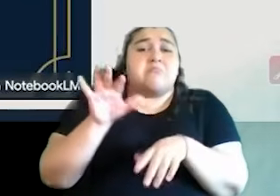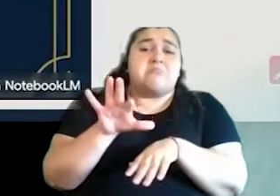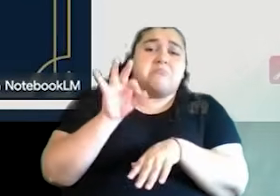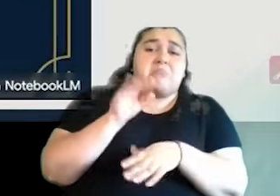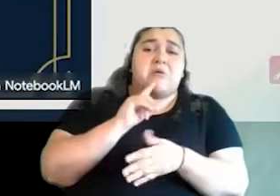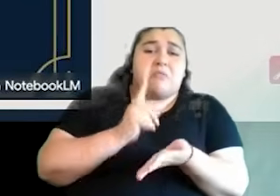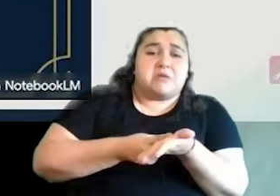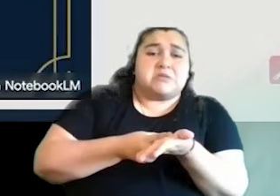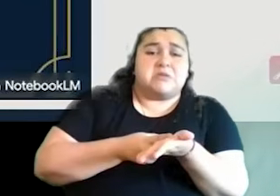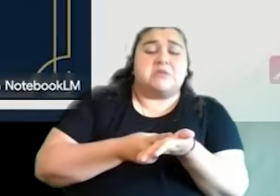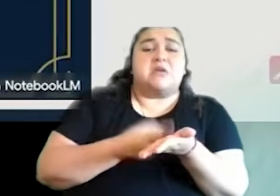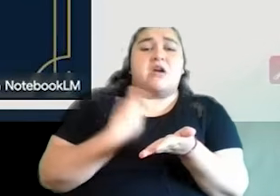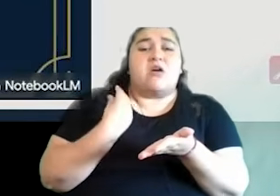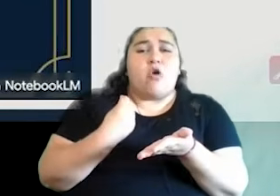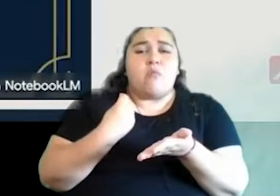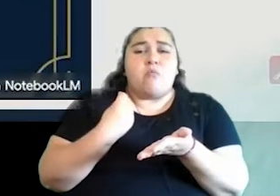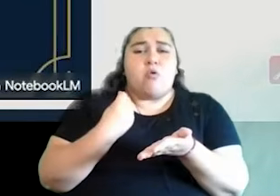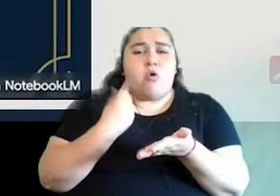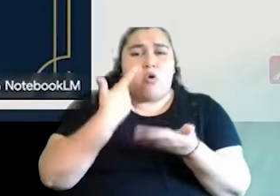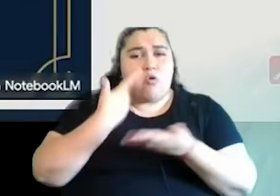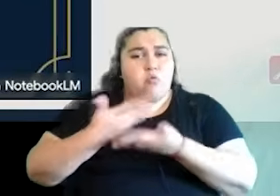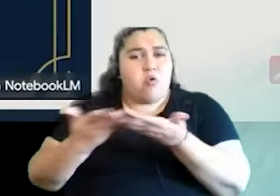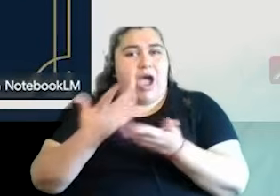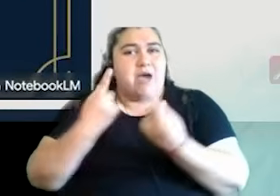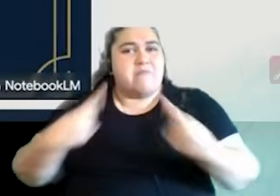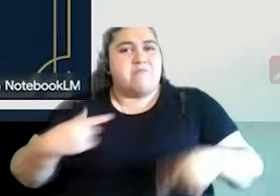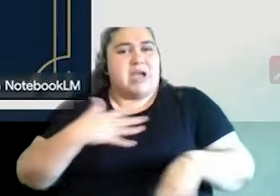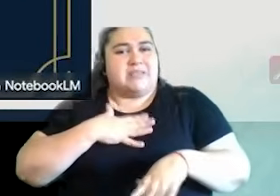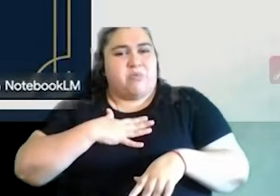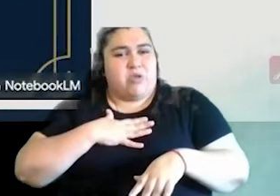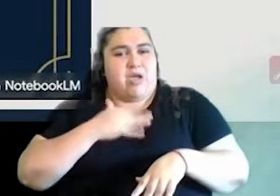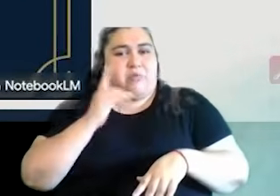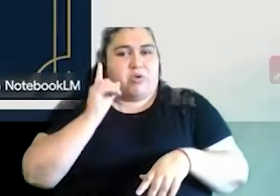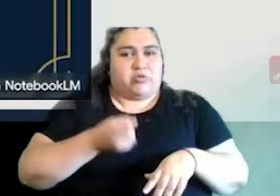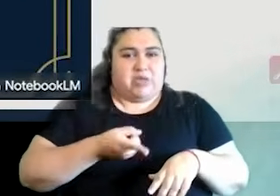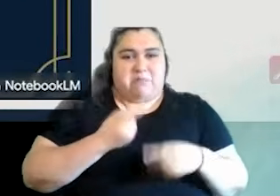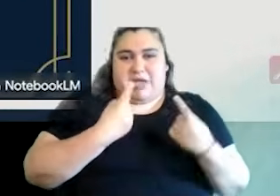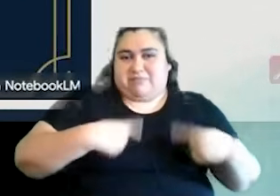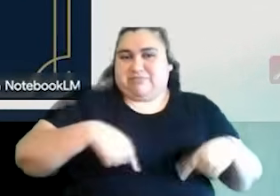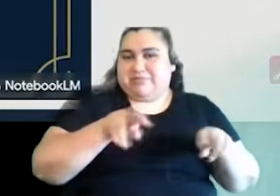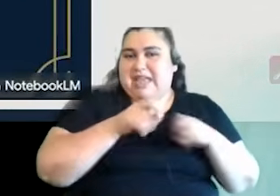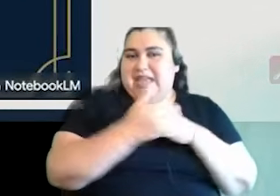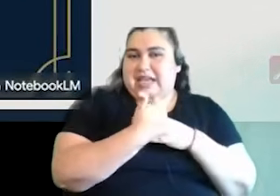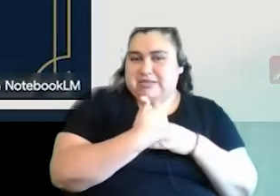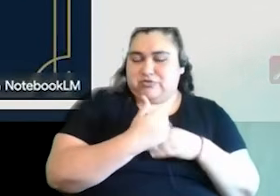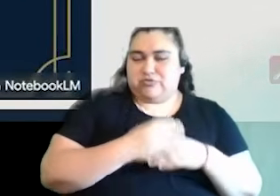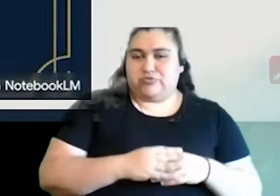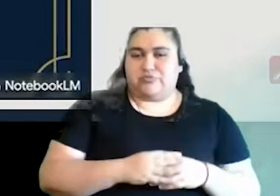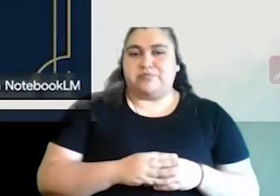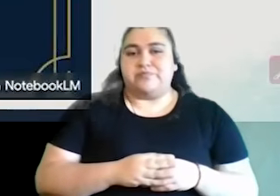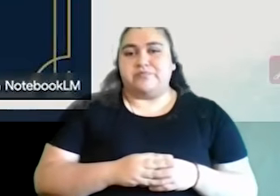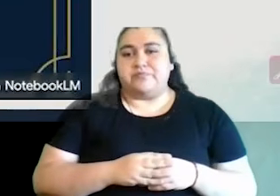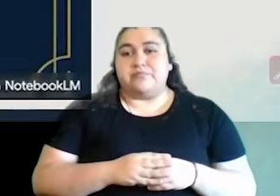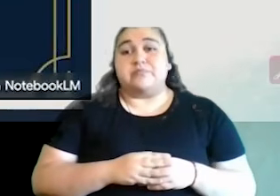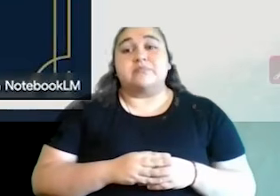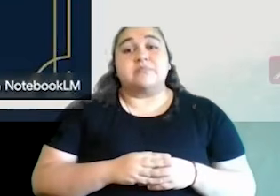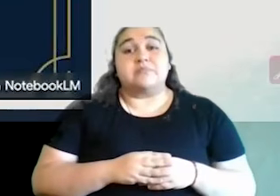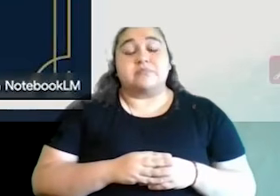solamente indicar su situación patrimonial al inicio del cierre, sino tampoco su monto consumido. Y al ser una liquidación